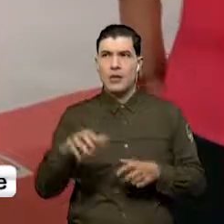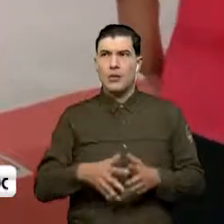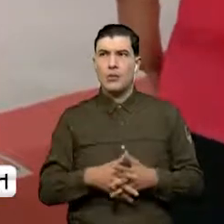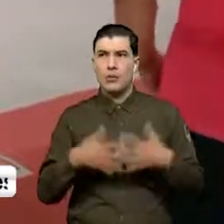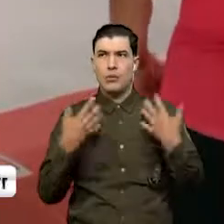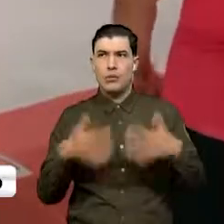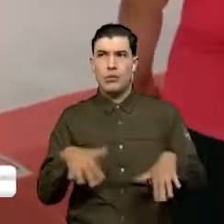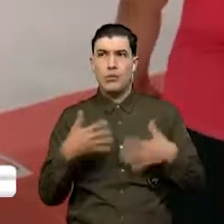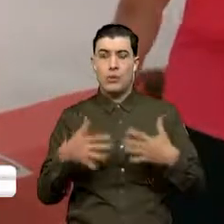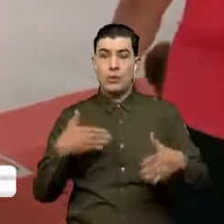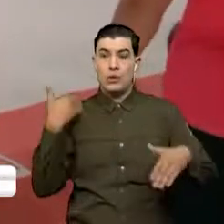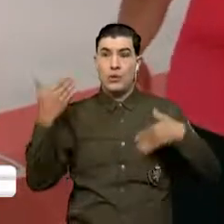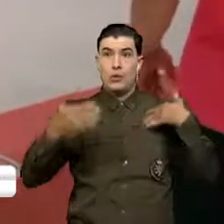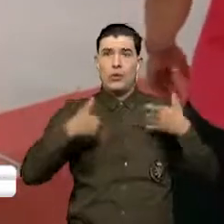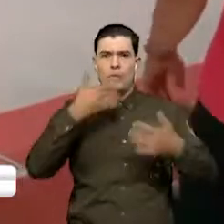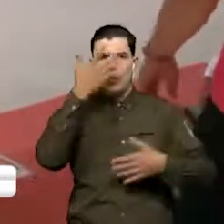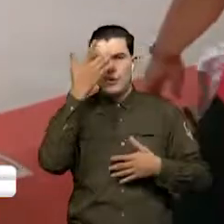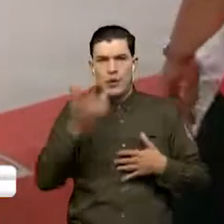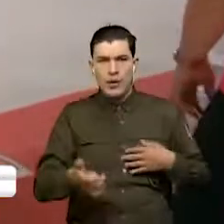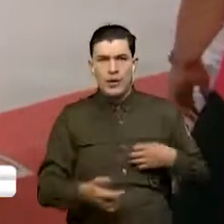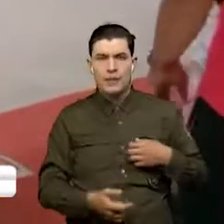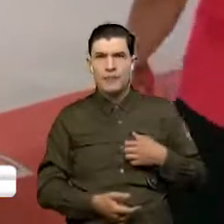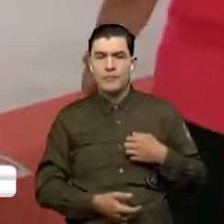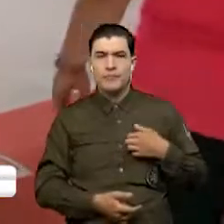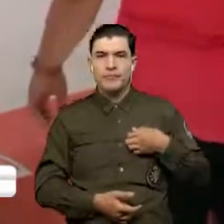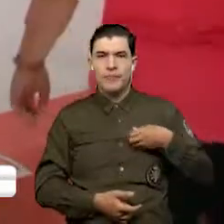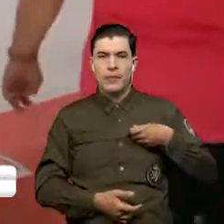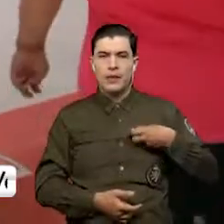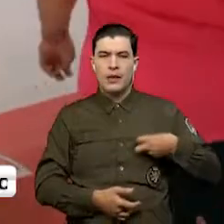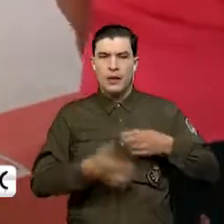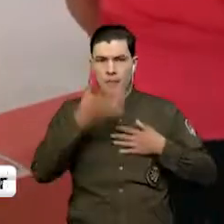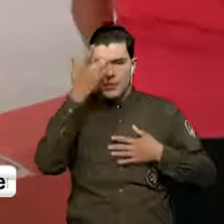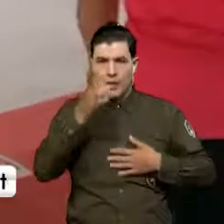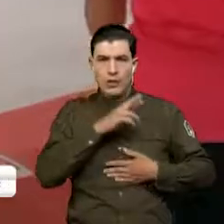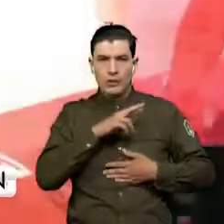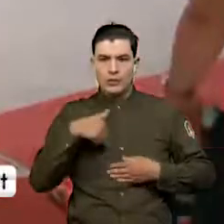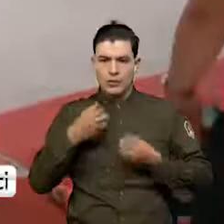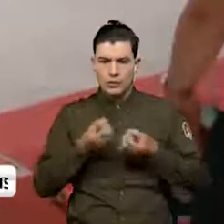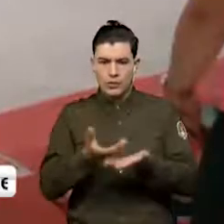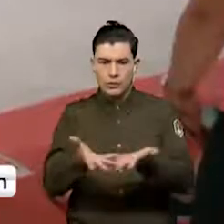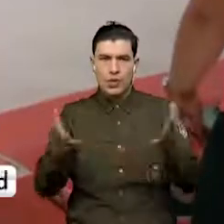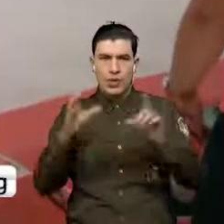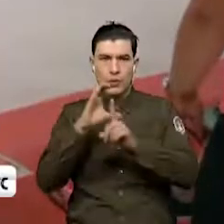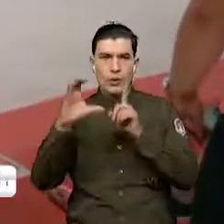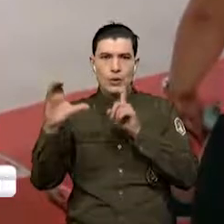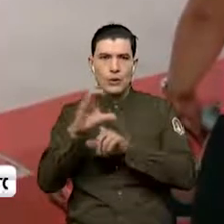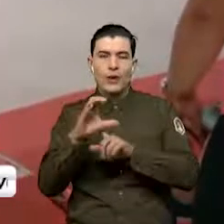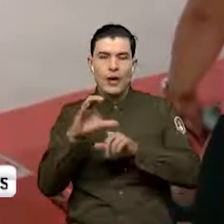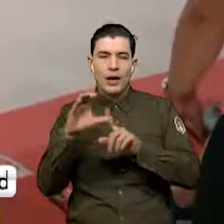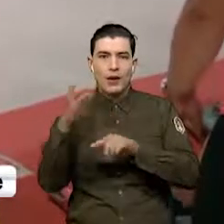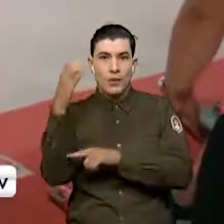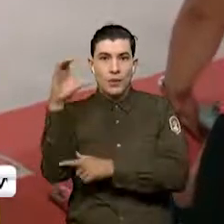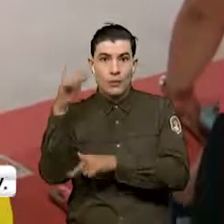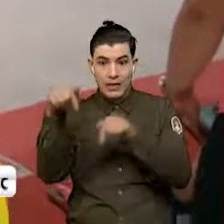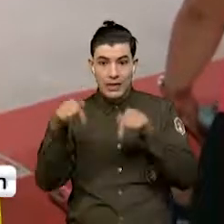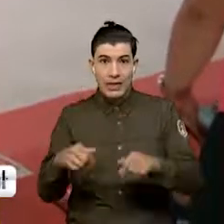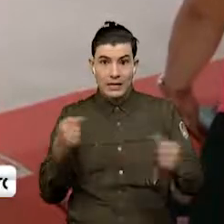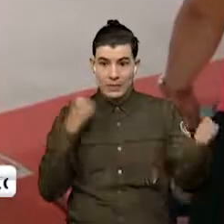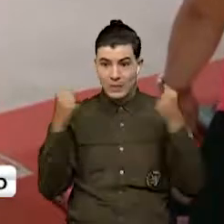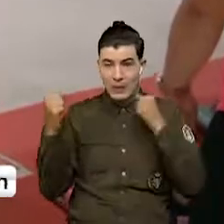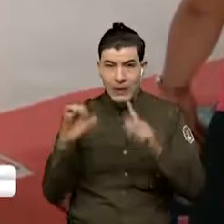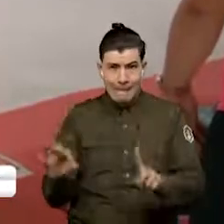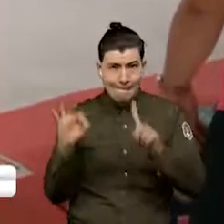eso es muy satisfactorio porque porque damos a conocer la cultura nuestra de cúcuta y pues para nosotros eso no